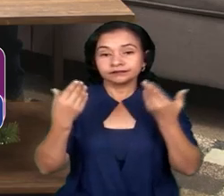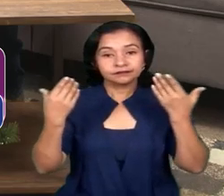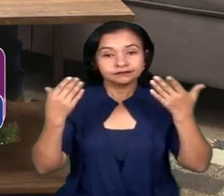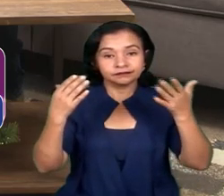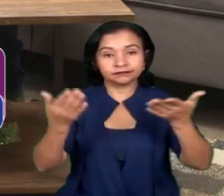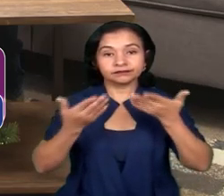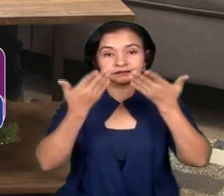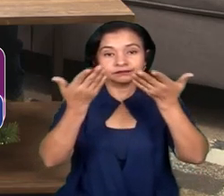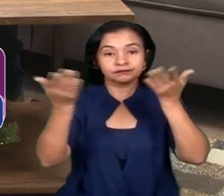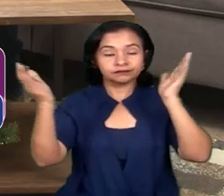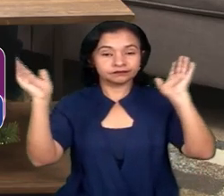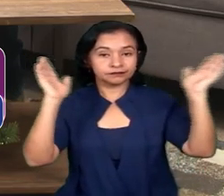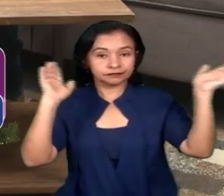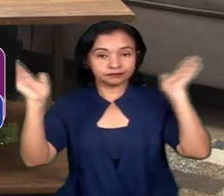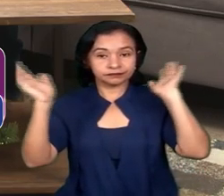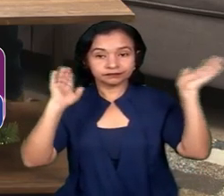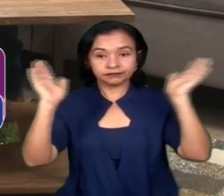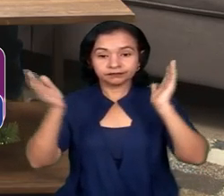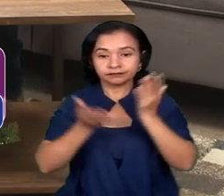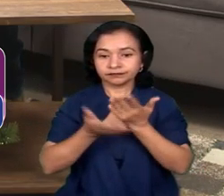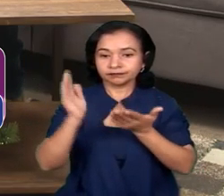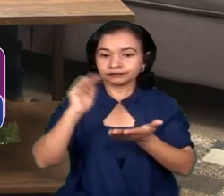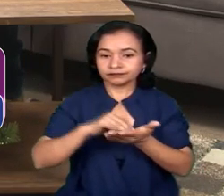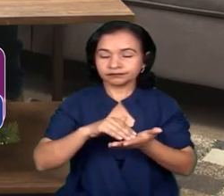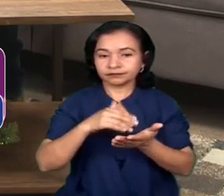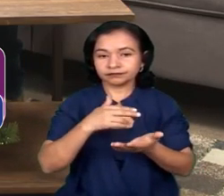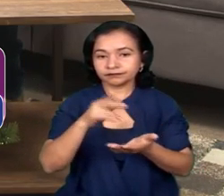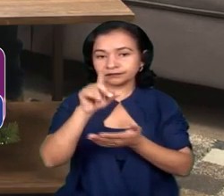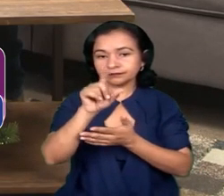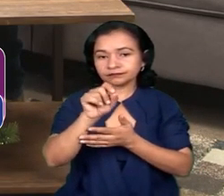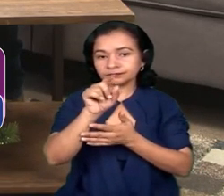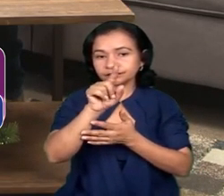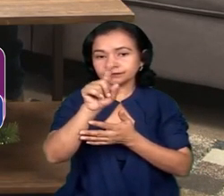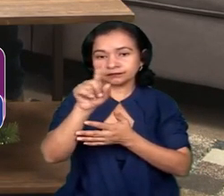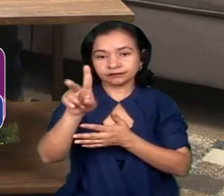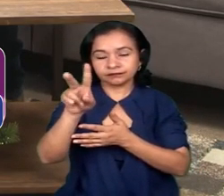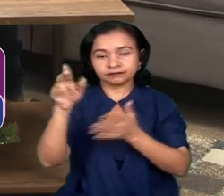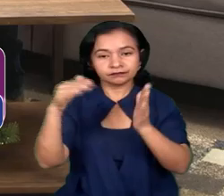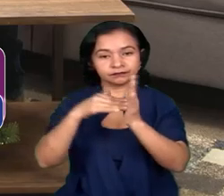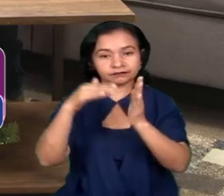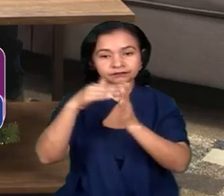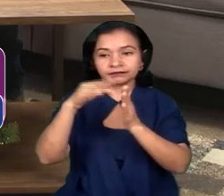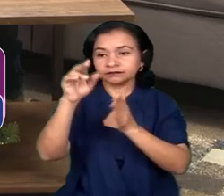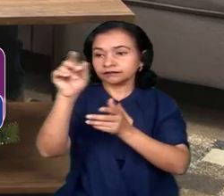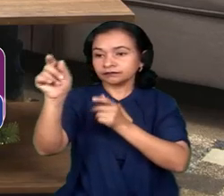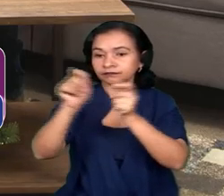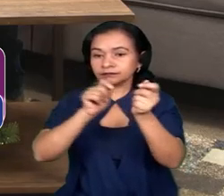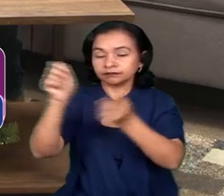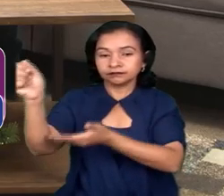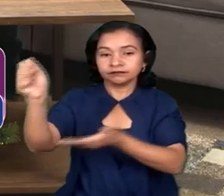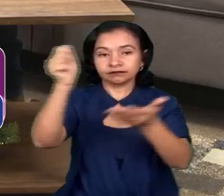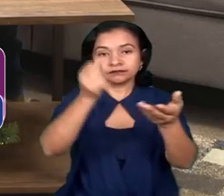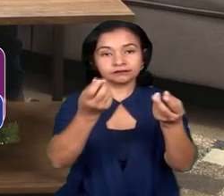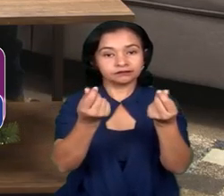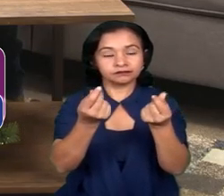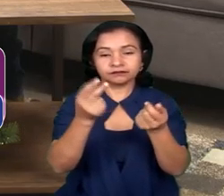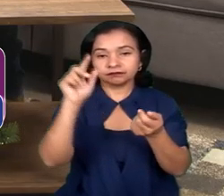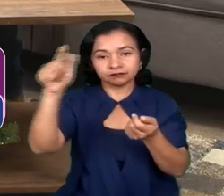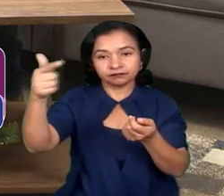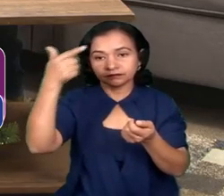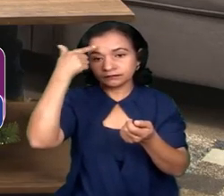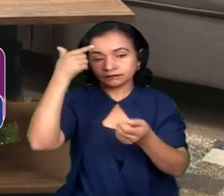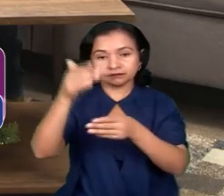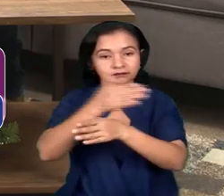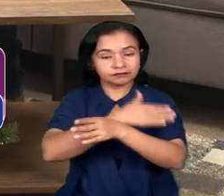en los mercados, los ha reactivado, digamos, alrededor de 10, 12 millones de dólares ha invertido en los mercados, que ningún gobierno lo ha hecho.